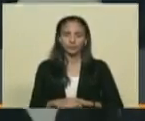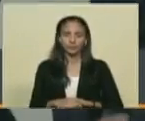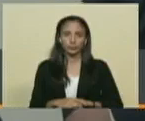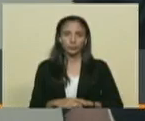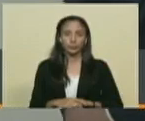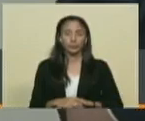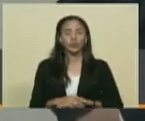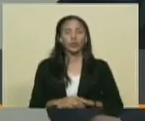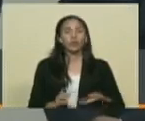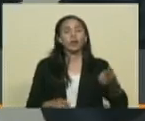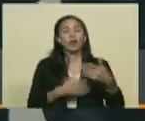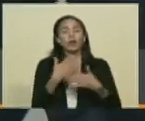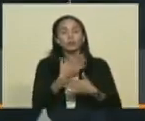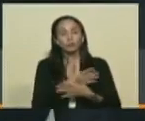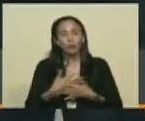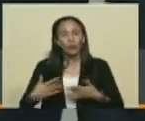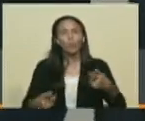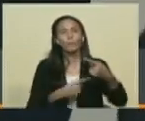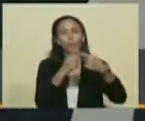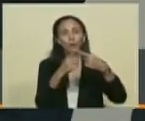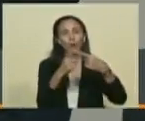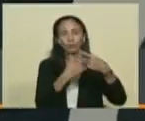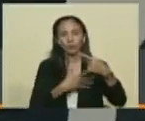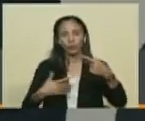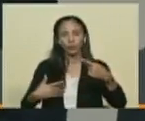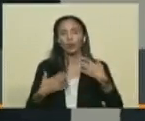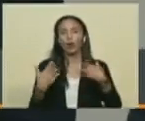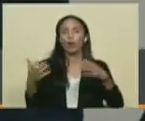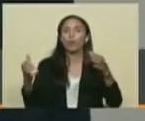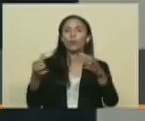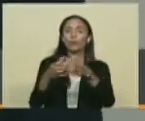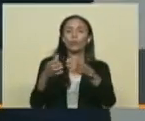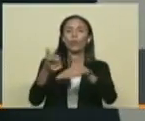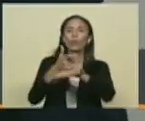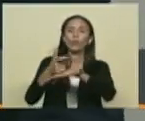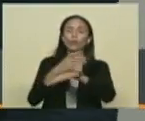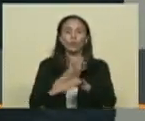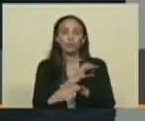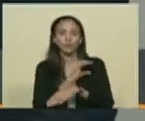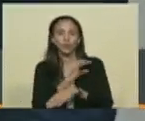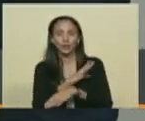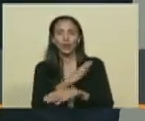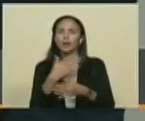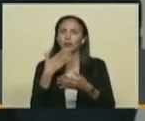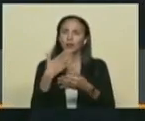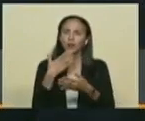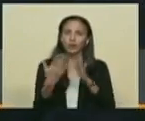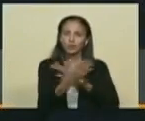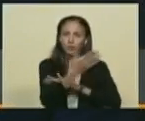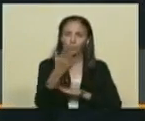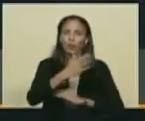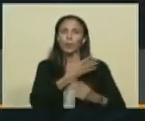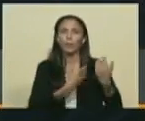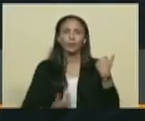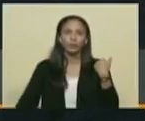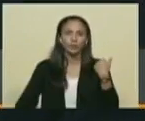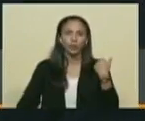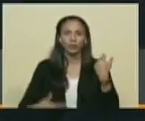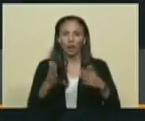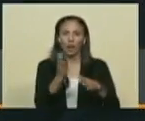Bueno, en primer lugar quisiera, en nombre del gobierno de Chile, agradecer al presidente Danilo